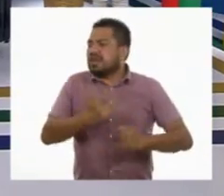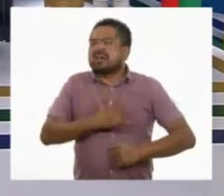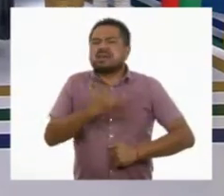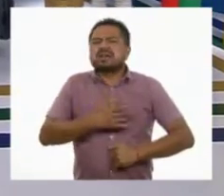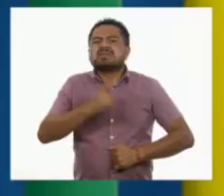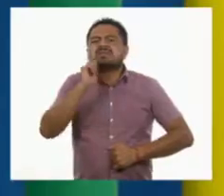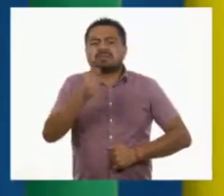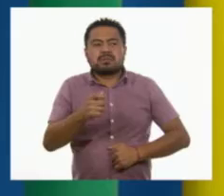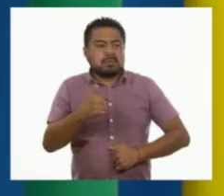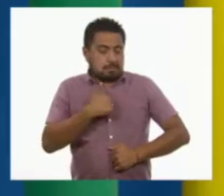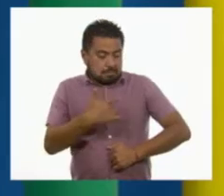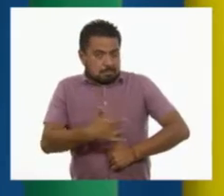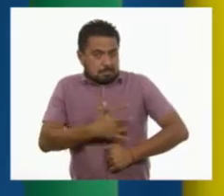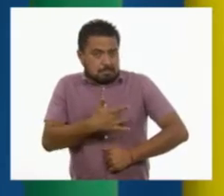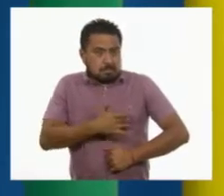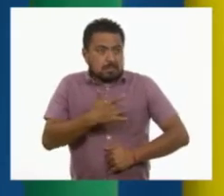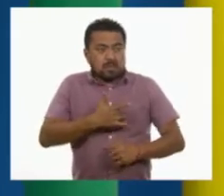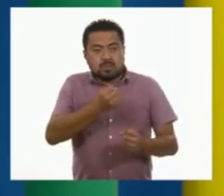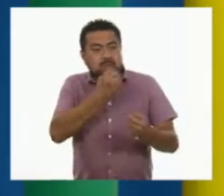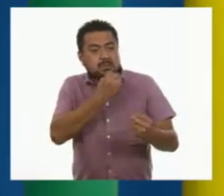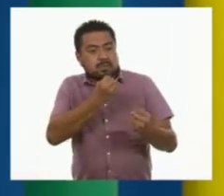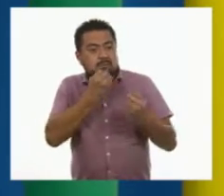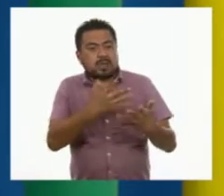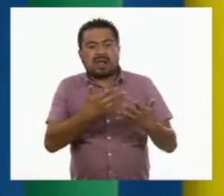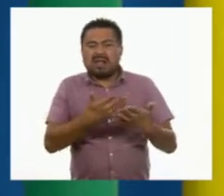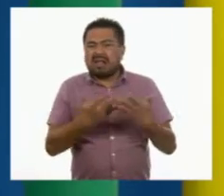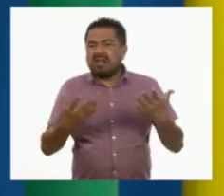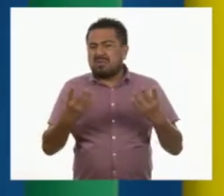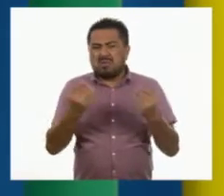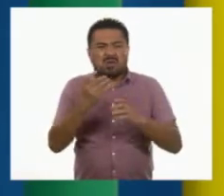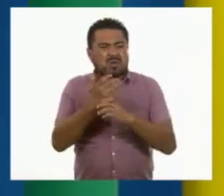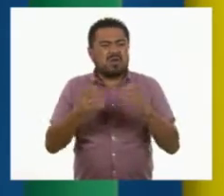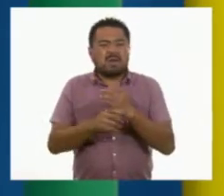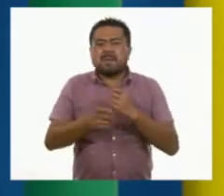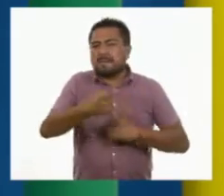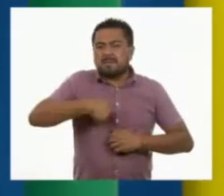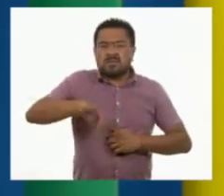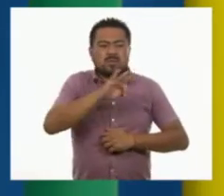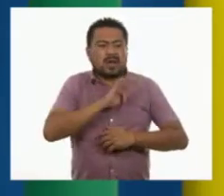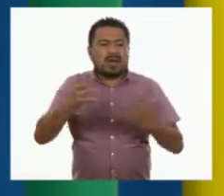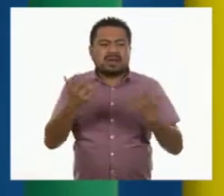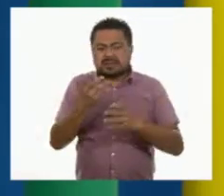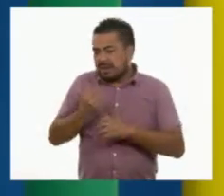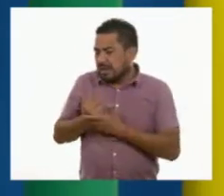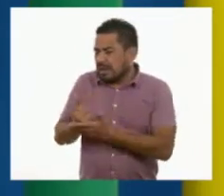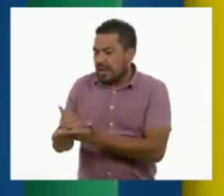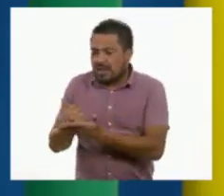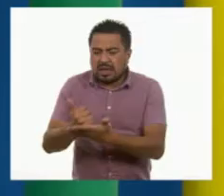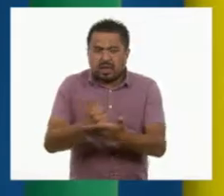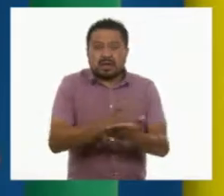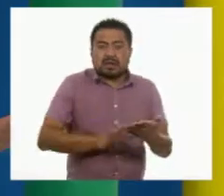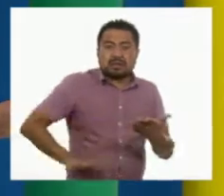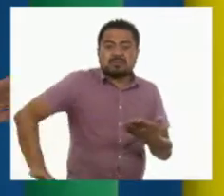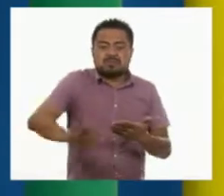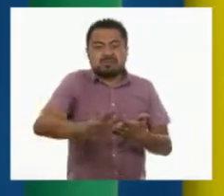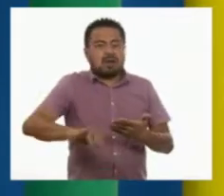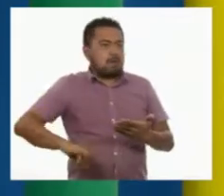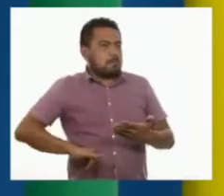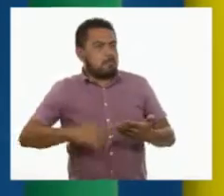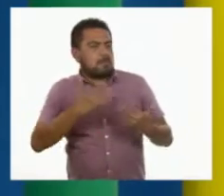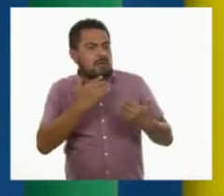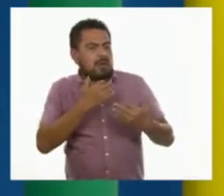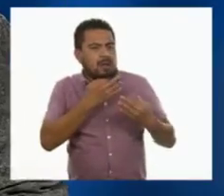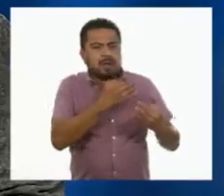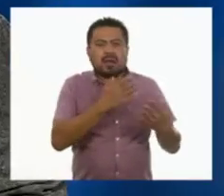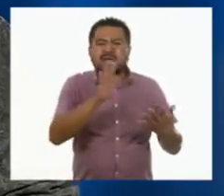María? Me parecen increíbles. Hay tantas cosas que podemos hacer para ayudar a otras personas de manera desinteresada.